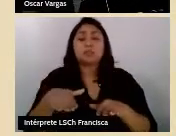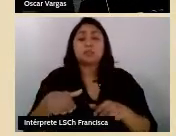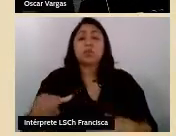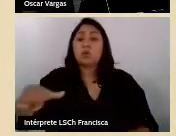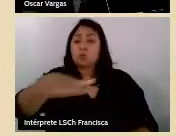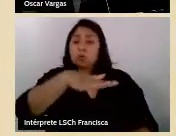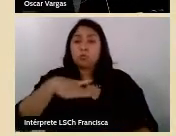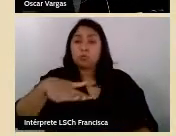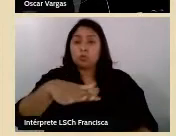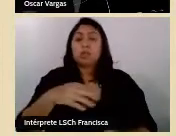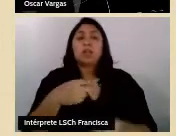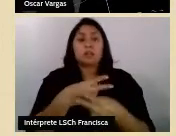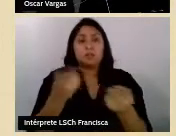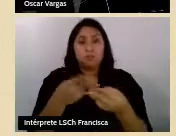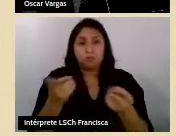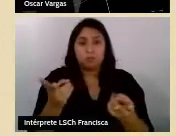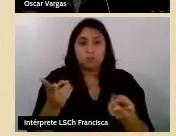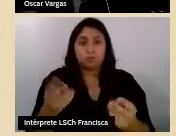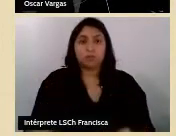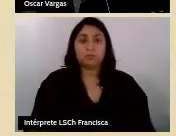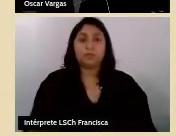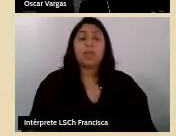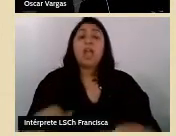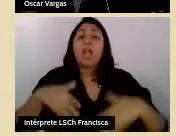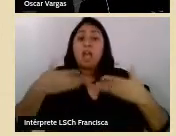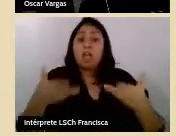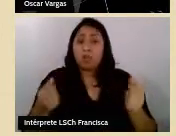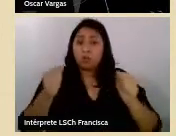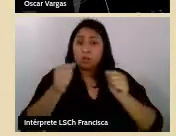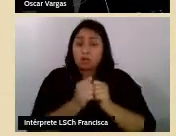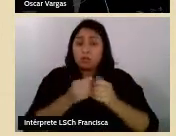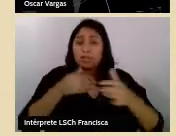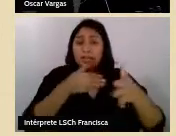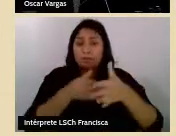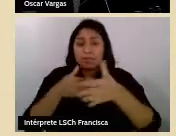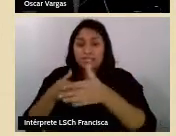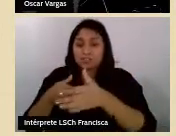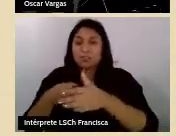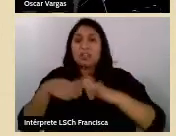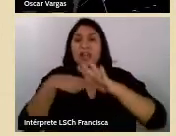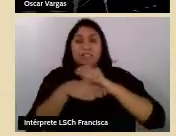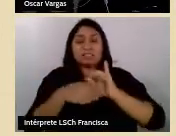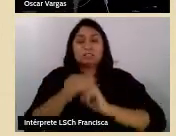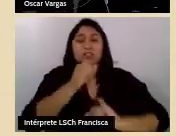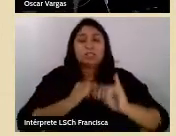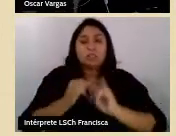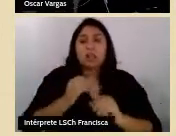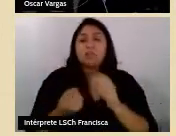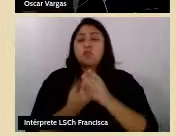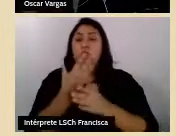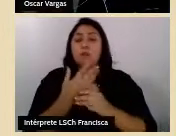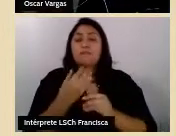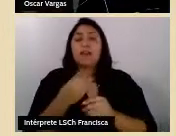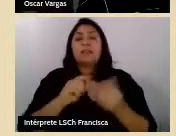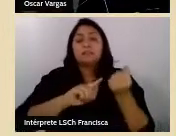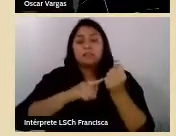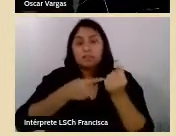ahora con las limitaciones del acceso al Internet o a estas nuevas tecnologías. Es un